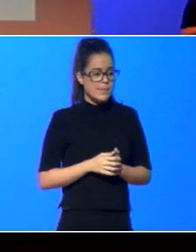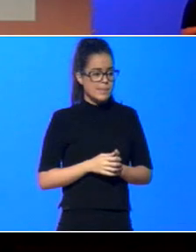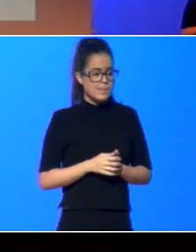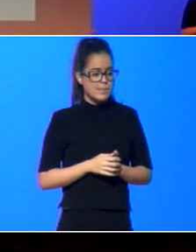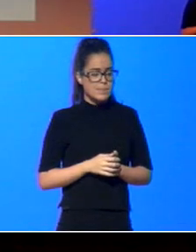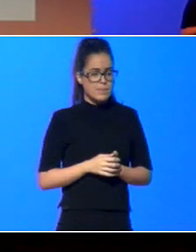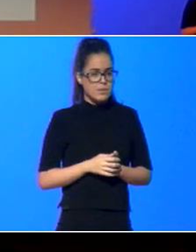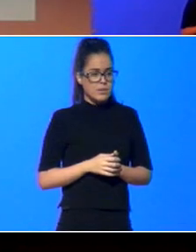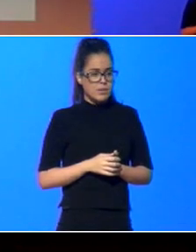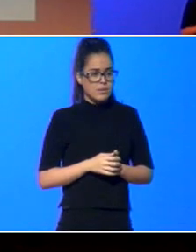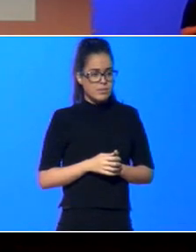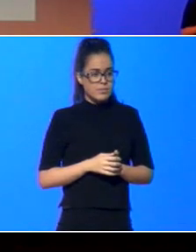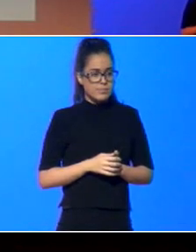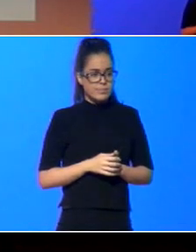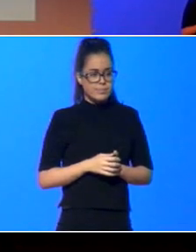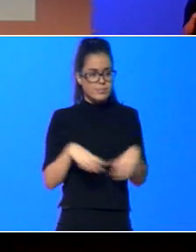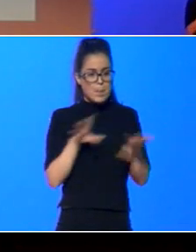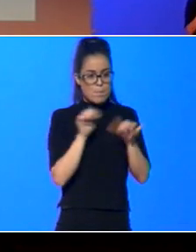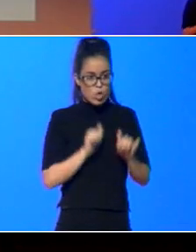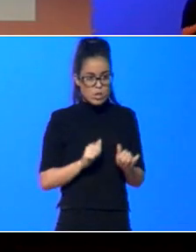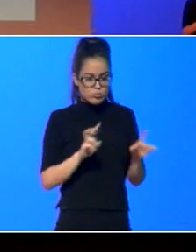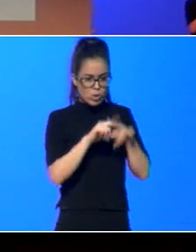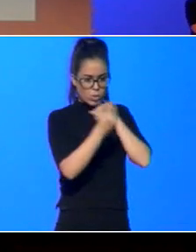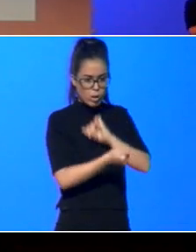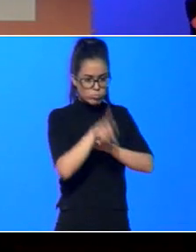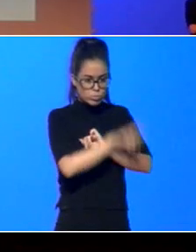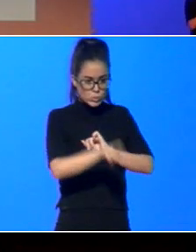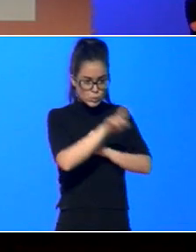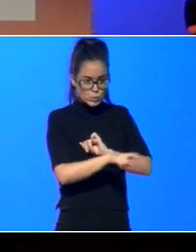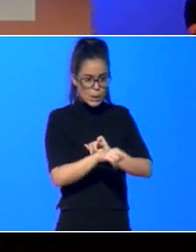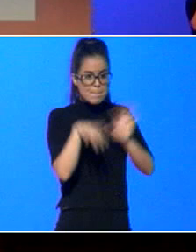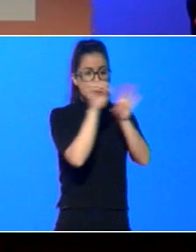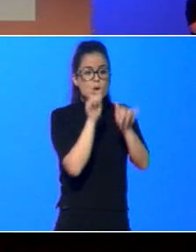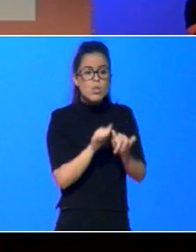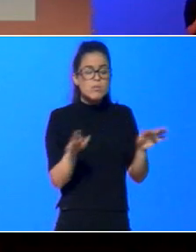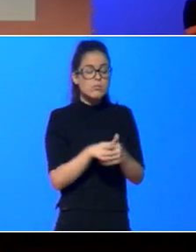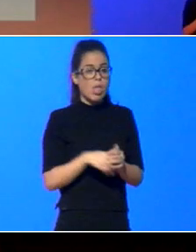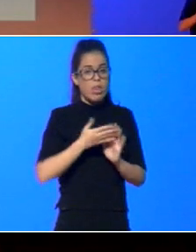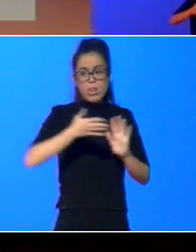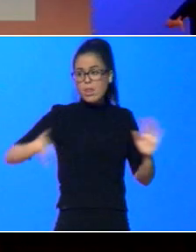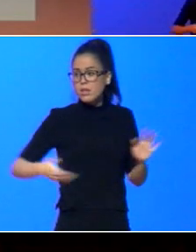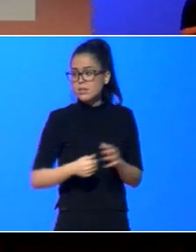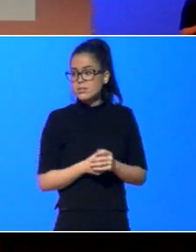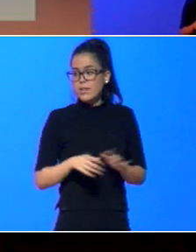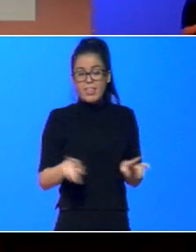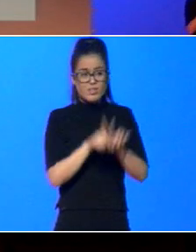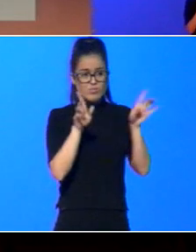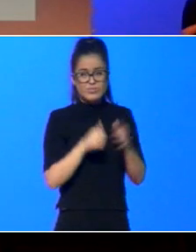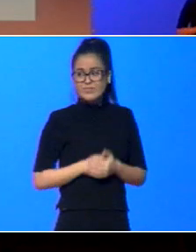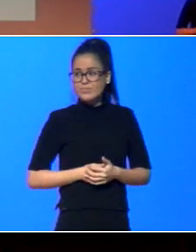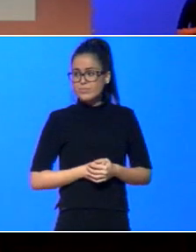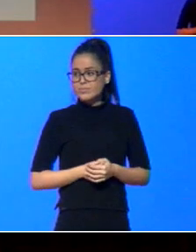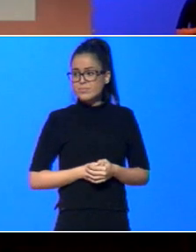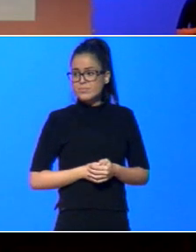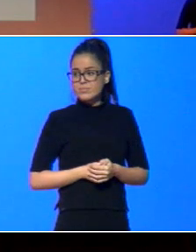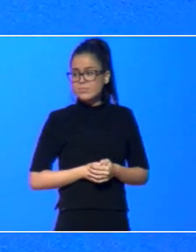el modelo luego Volveré sobre esto y el modelo ya me he ido o sea que ya da igual el modelo el modelo